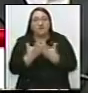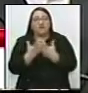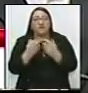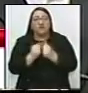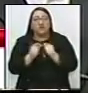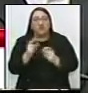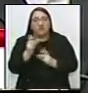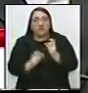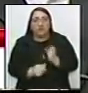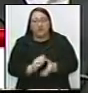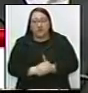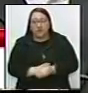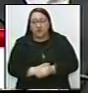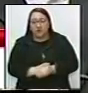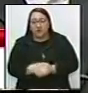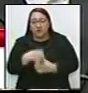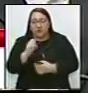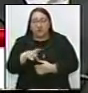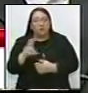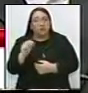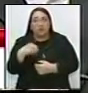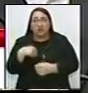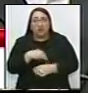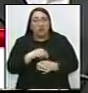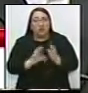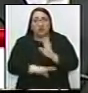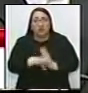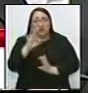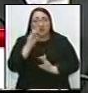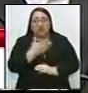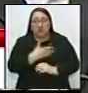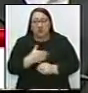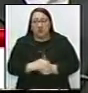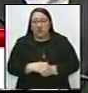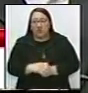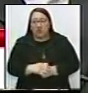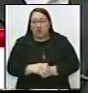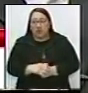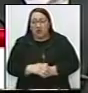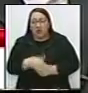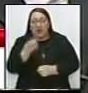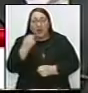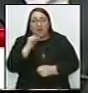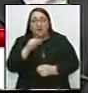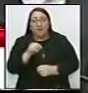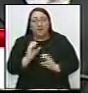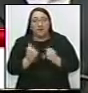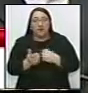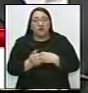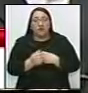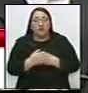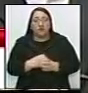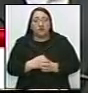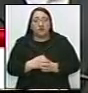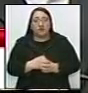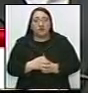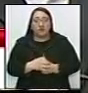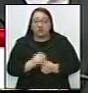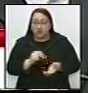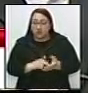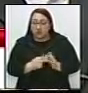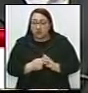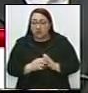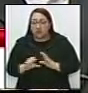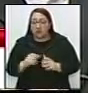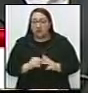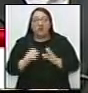esa ciudadanía y le dice que no hemos sido elegidos, presidente, para estar aquí en el Congreso usufructuando